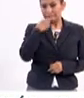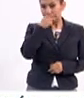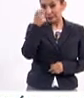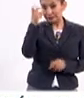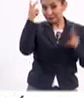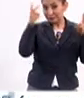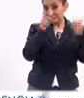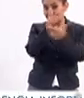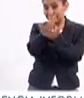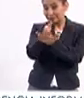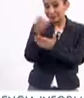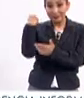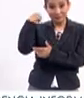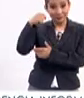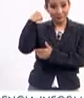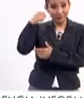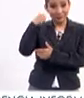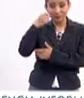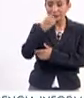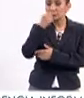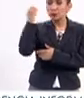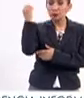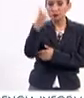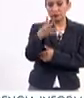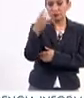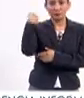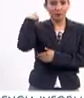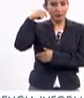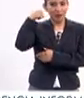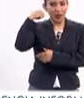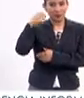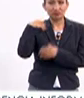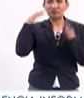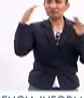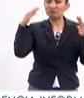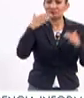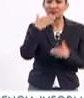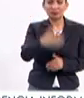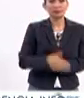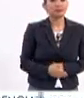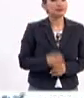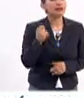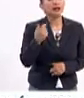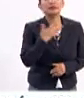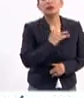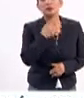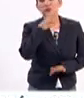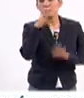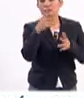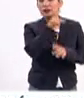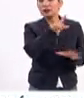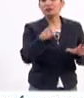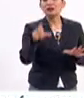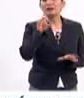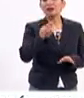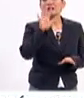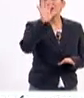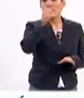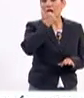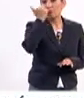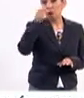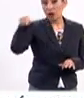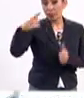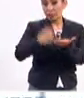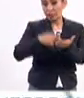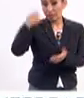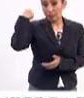que esa visita a Tabasco, un besote a Tabasco, fue espectacular. Tenemos un promedio de 735